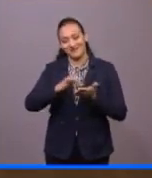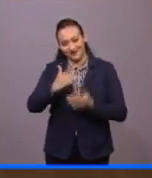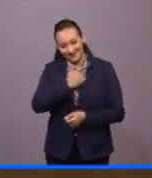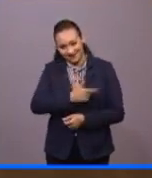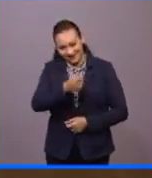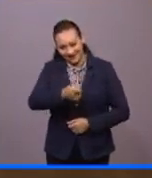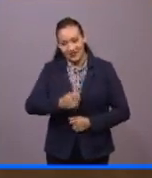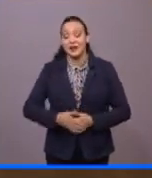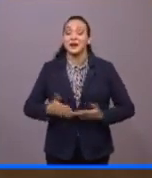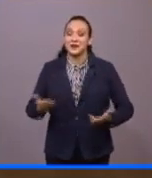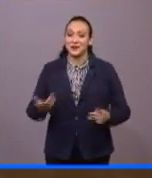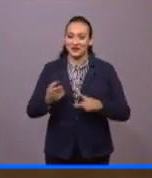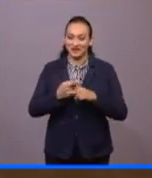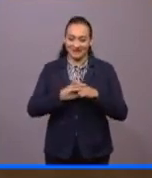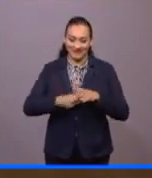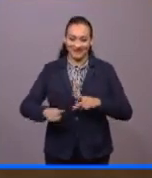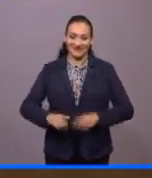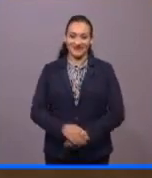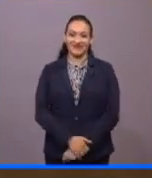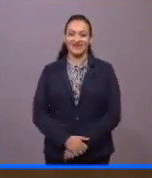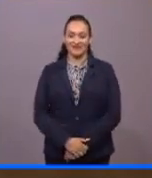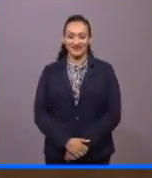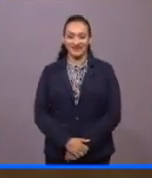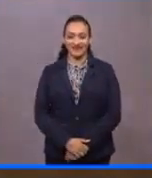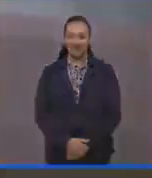mexicana. Ahora sí, comenzamos.